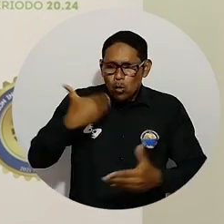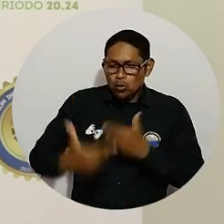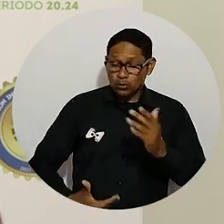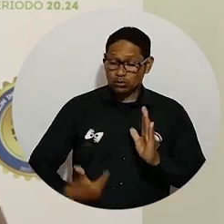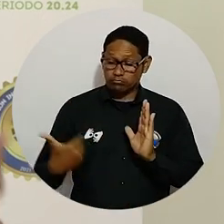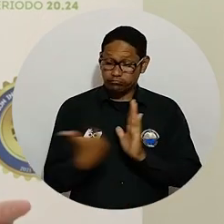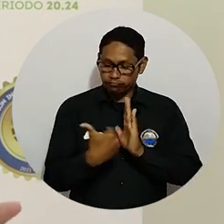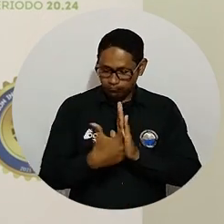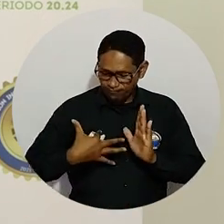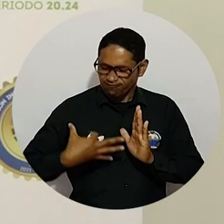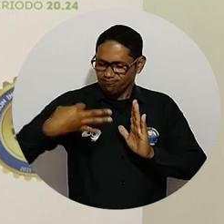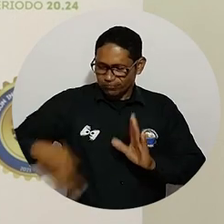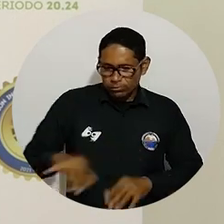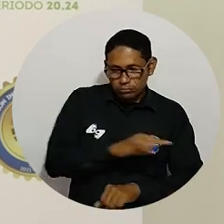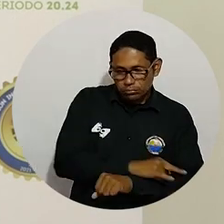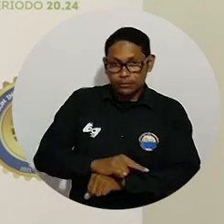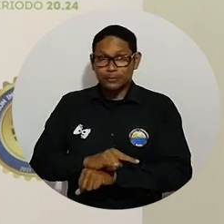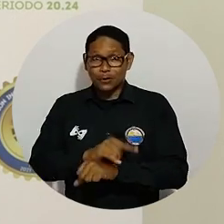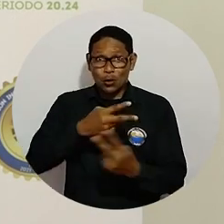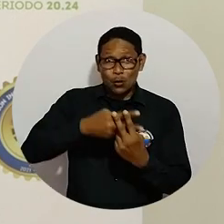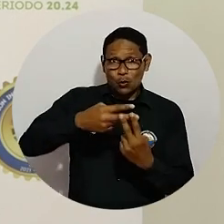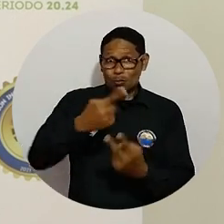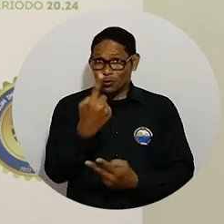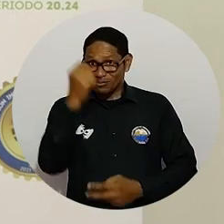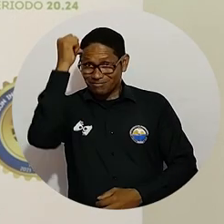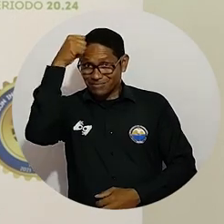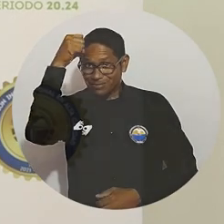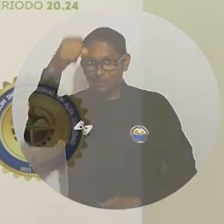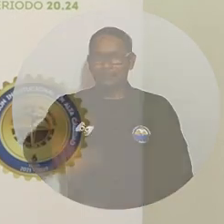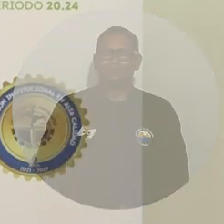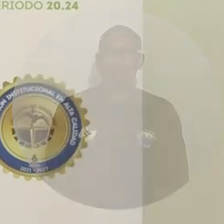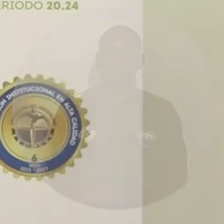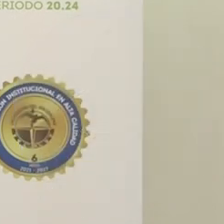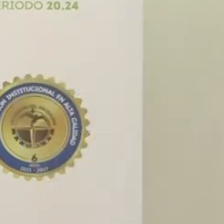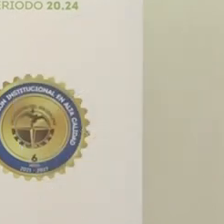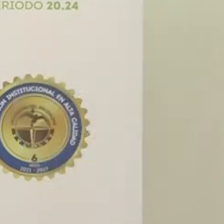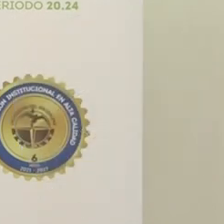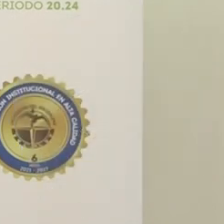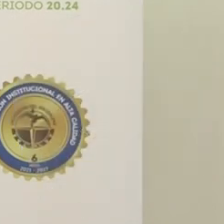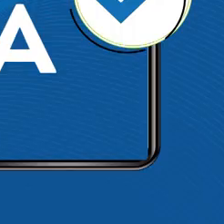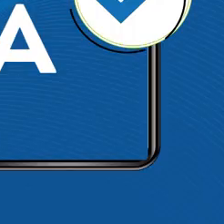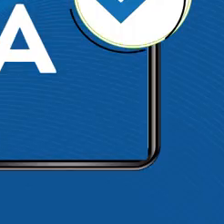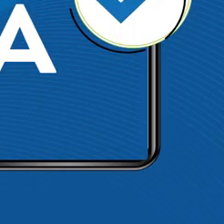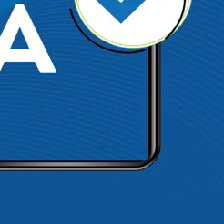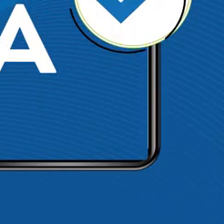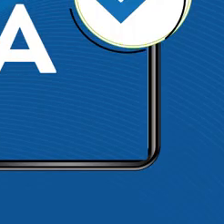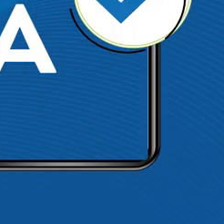porque sean procesos garantes y transparentes. Número uno en el tarjetón, recuérdenlo.